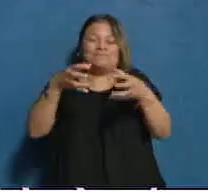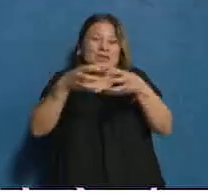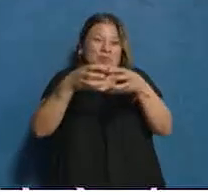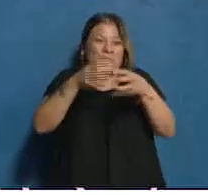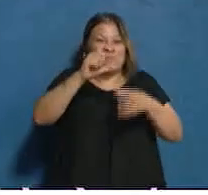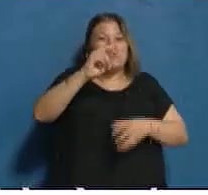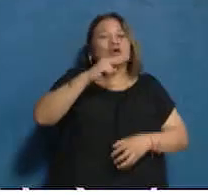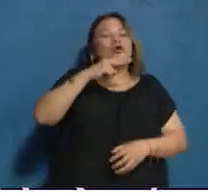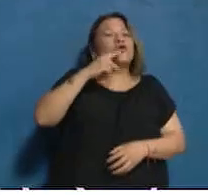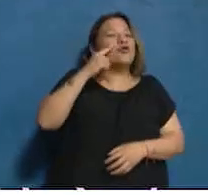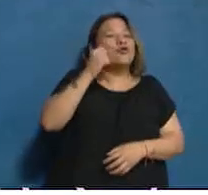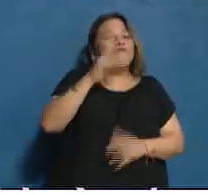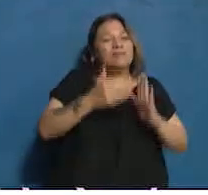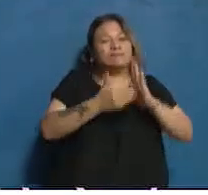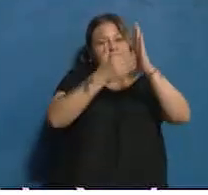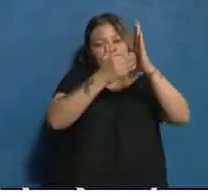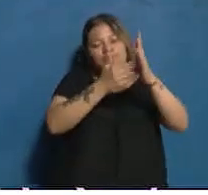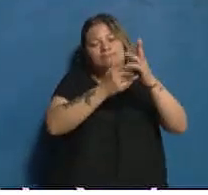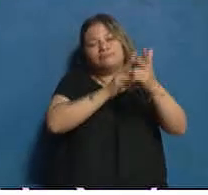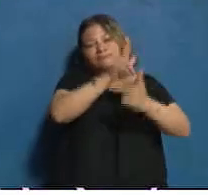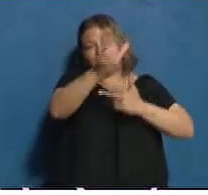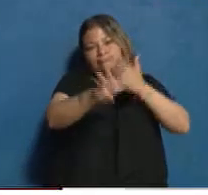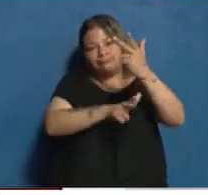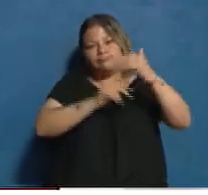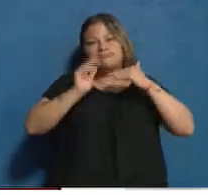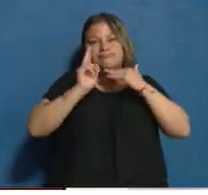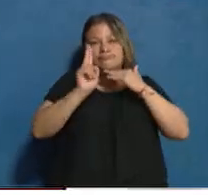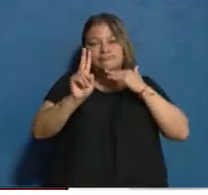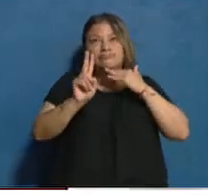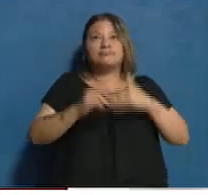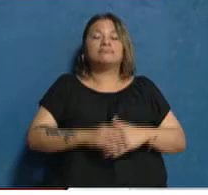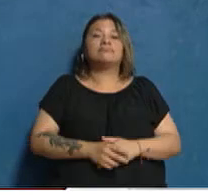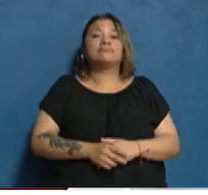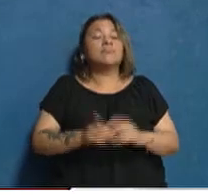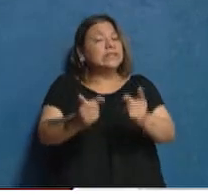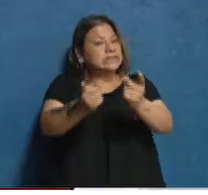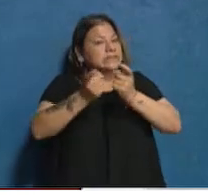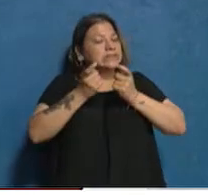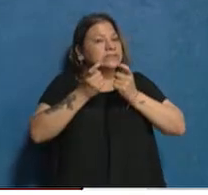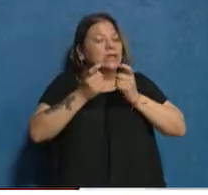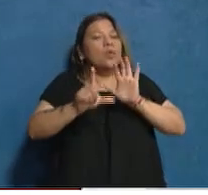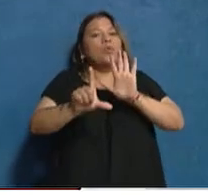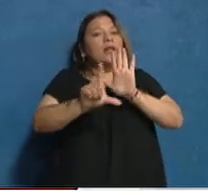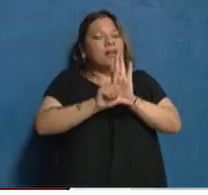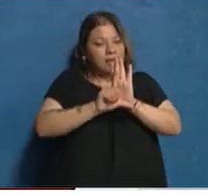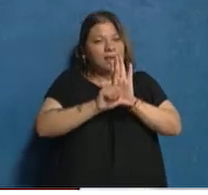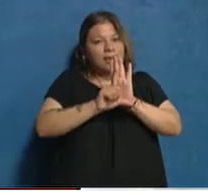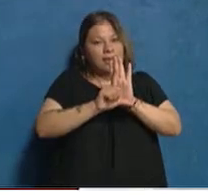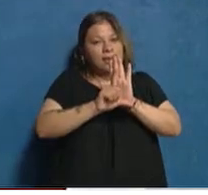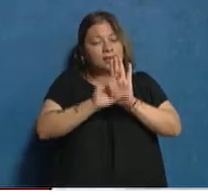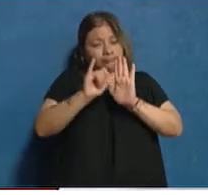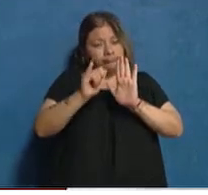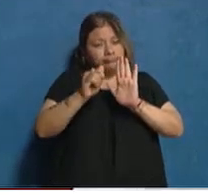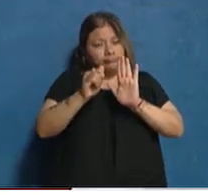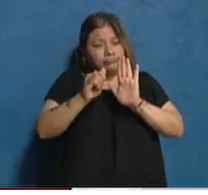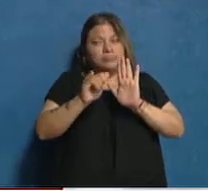daba declaraciones a través de su presidente. Lo escuchamos. Es necesaria una ley que evite